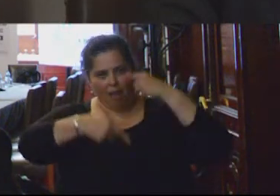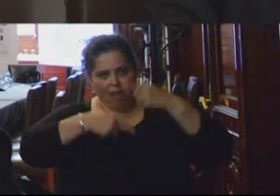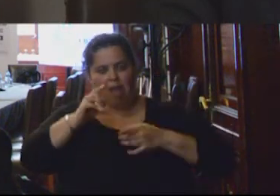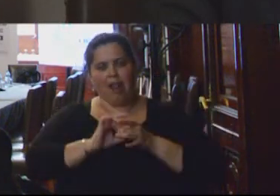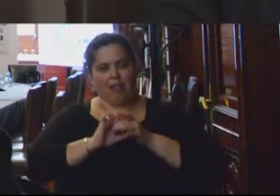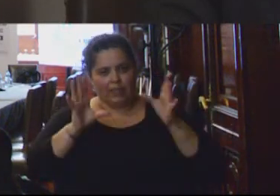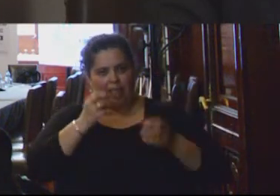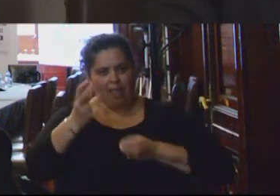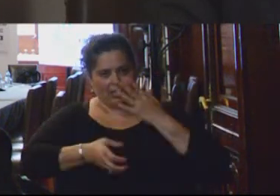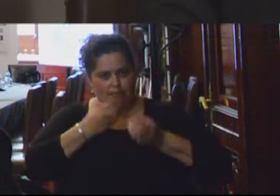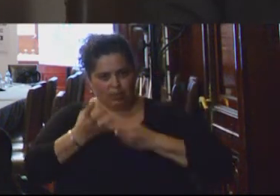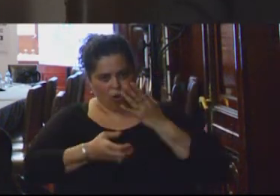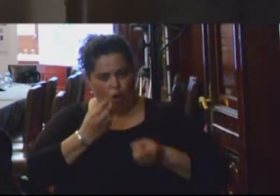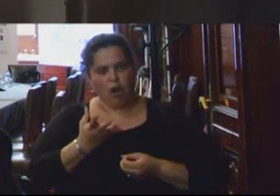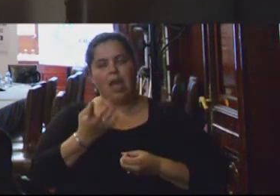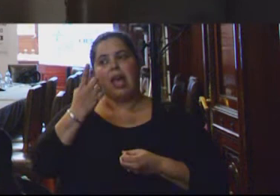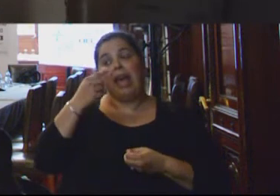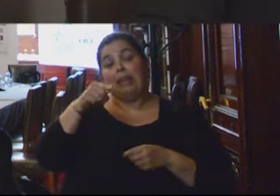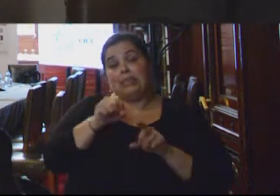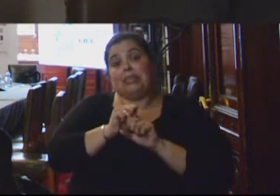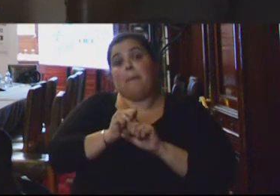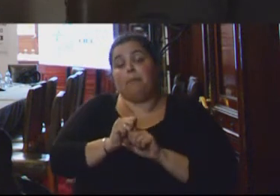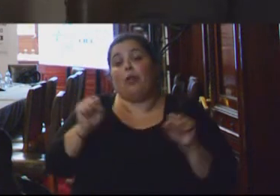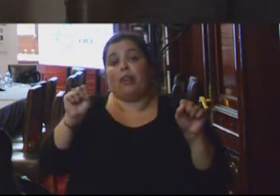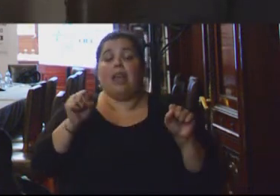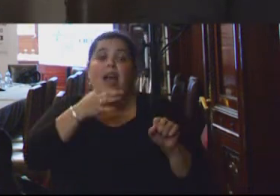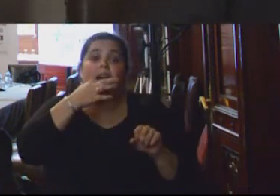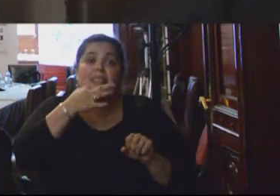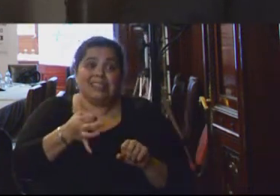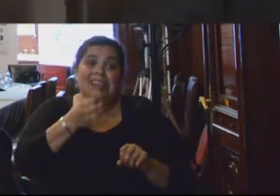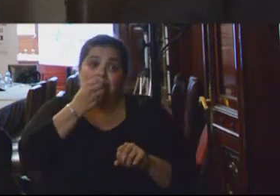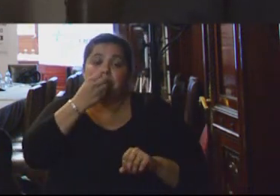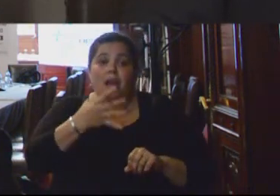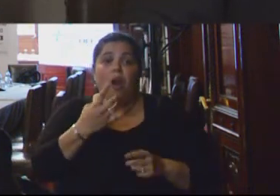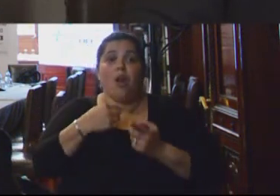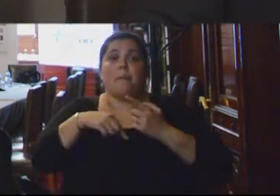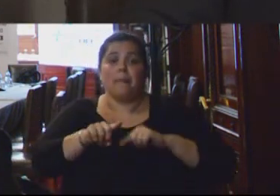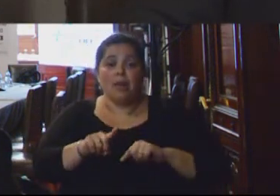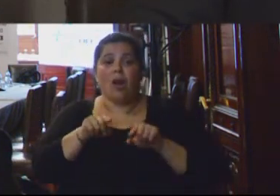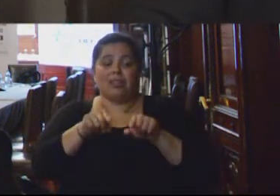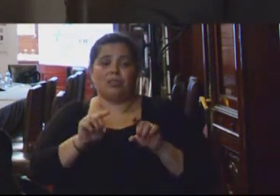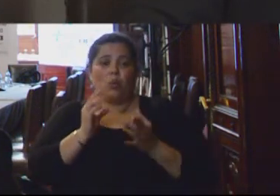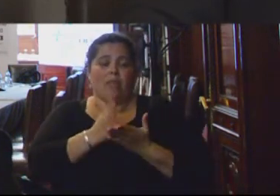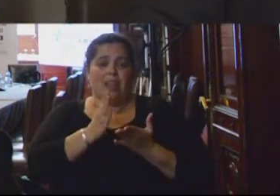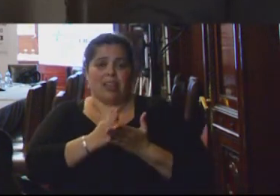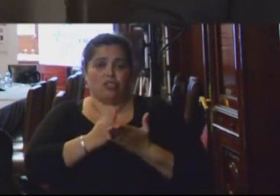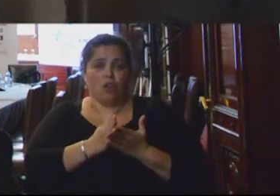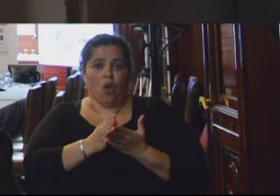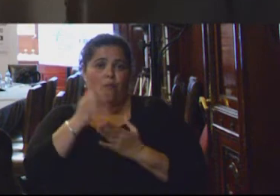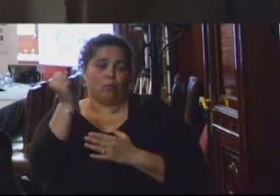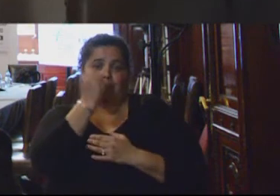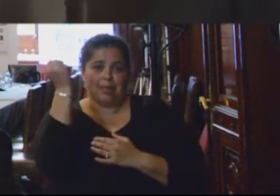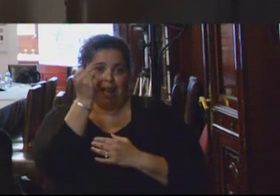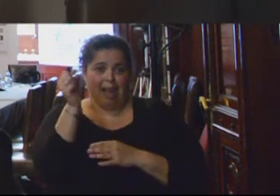traducir en un mejor pero superficial el ejercicio de este derecho fundamental en el Ecuador.